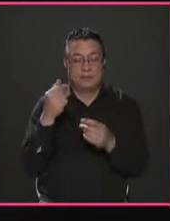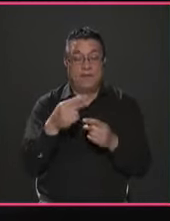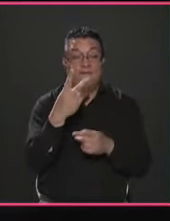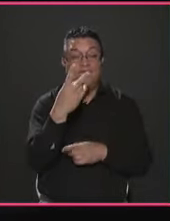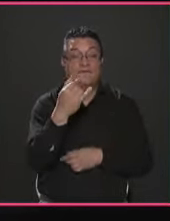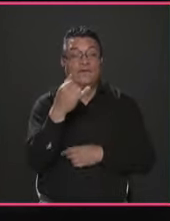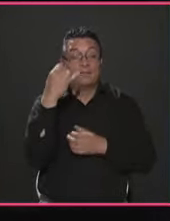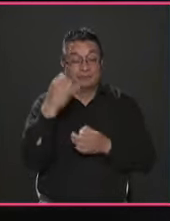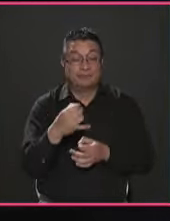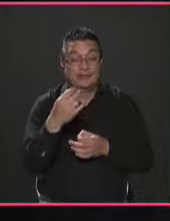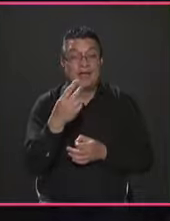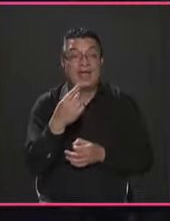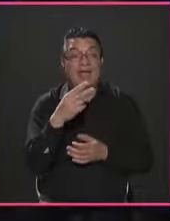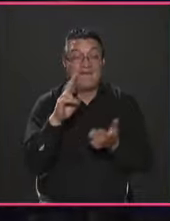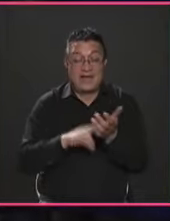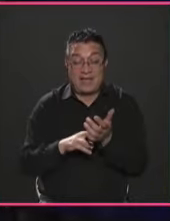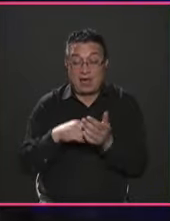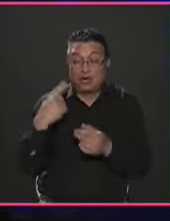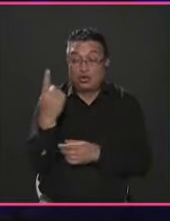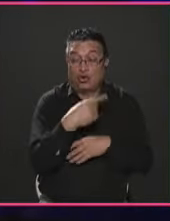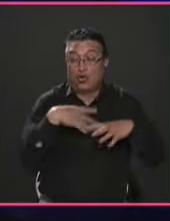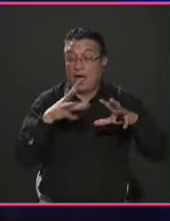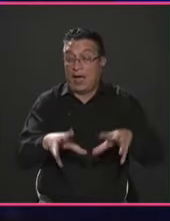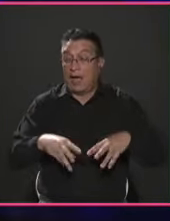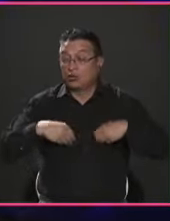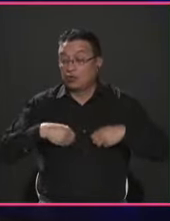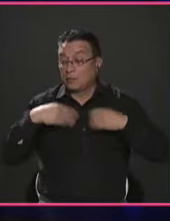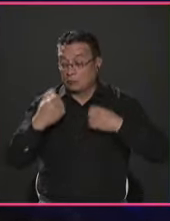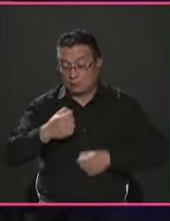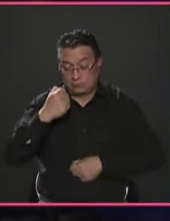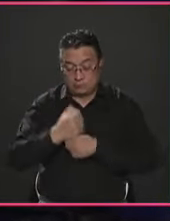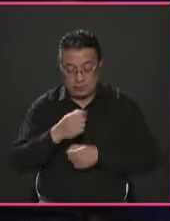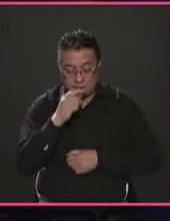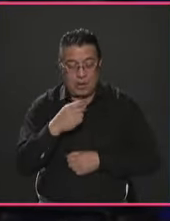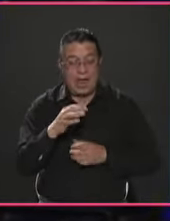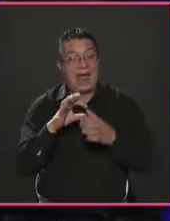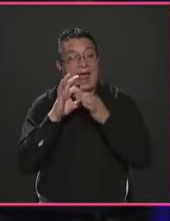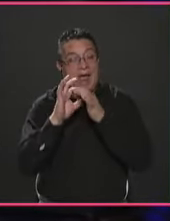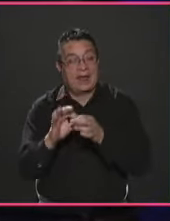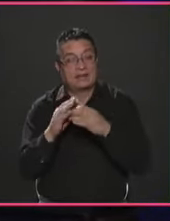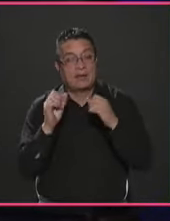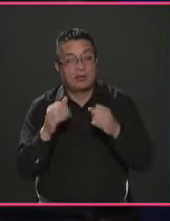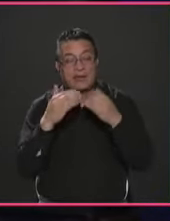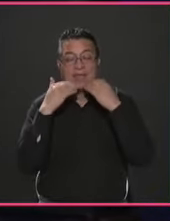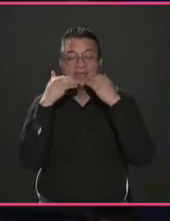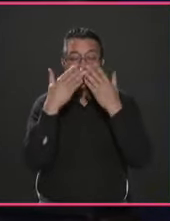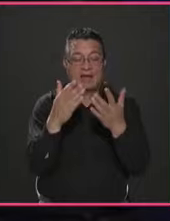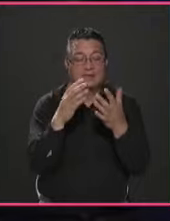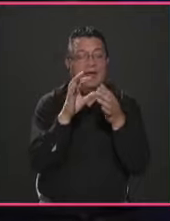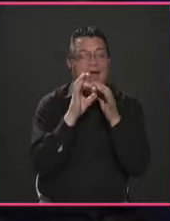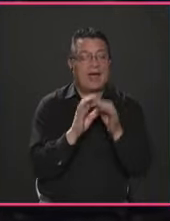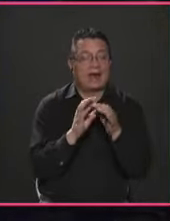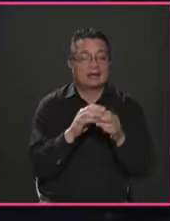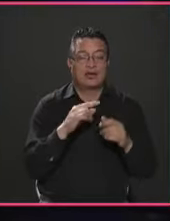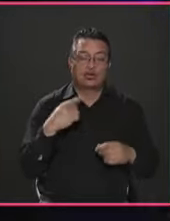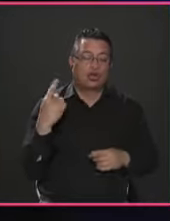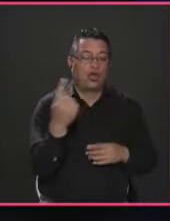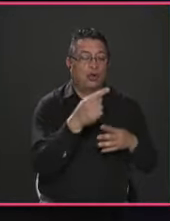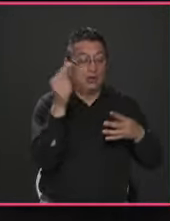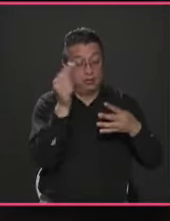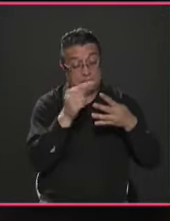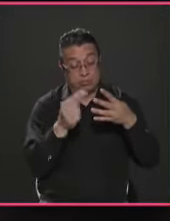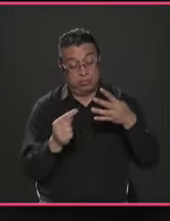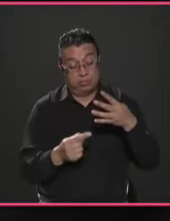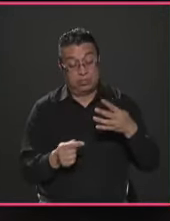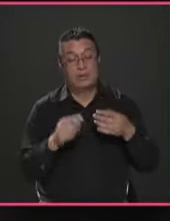hecho todas estas virtudes que nosotros asumimos como parte de ser agradecidos de poder entregar y poder recibir con agradecimiento todo estos son parte de las